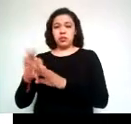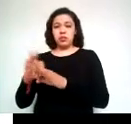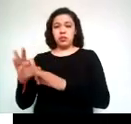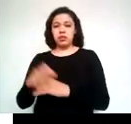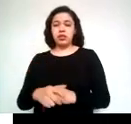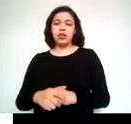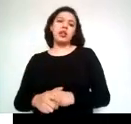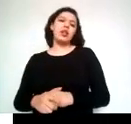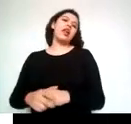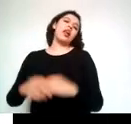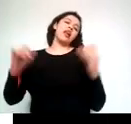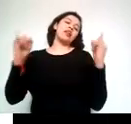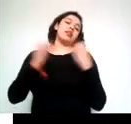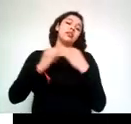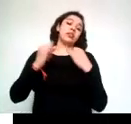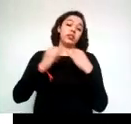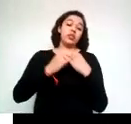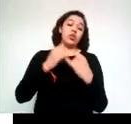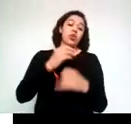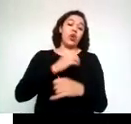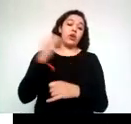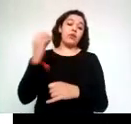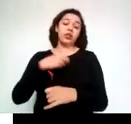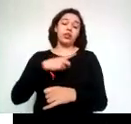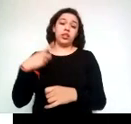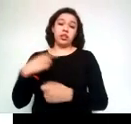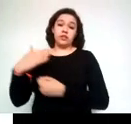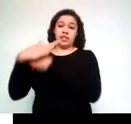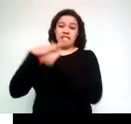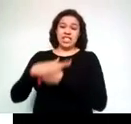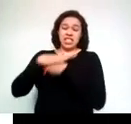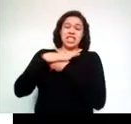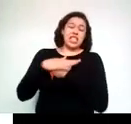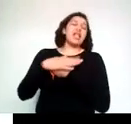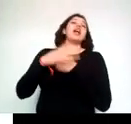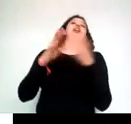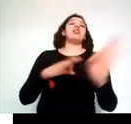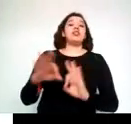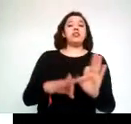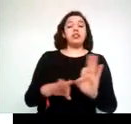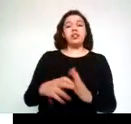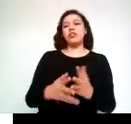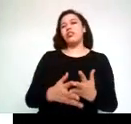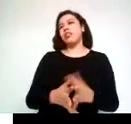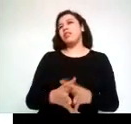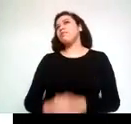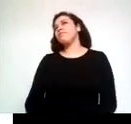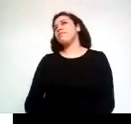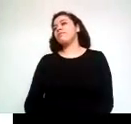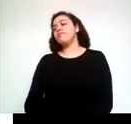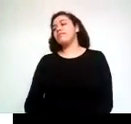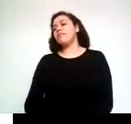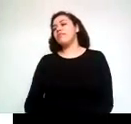tienen la obligación de eliminar el estrés en los trabajadores? Esto se los comentaba Ale, no es